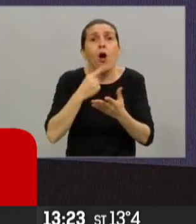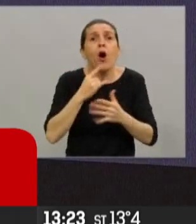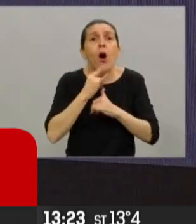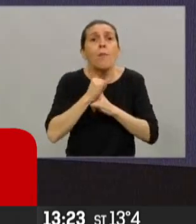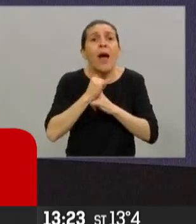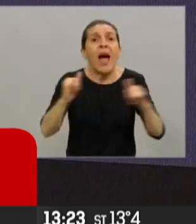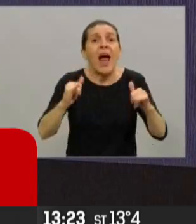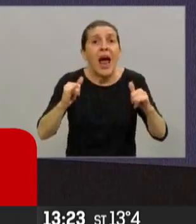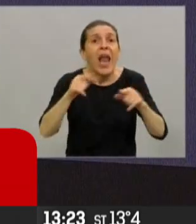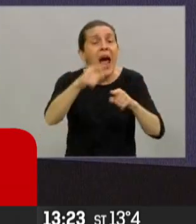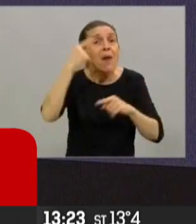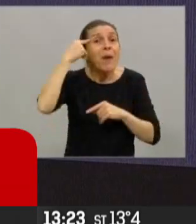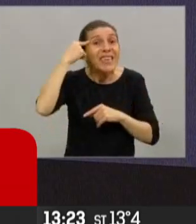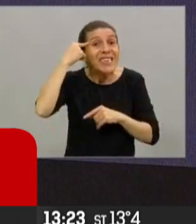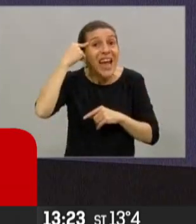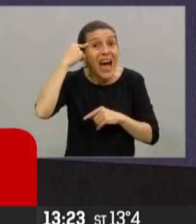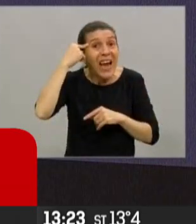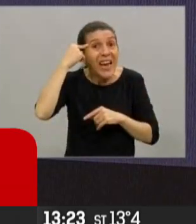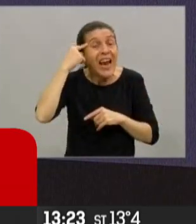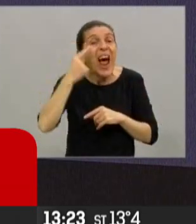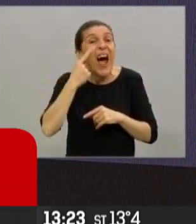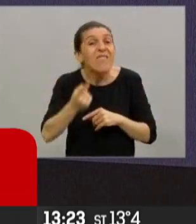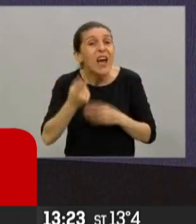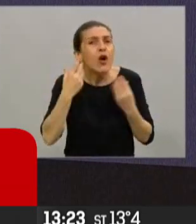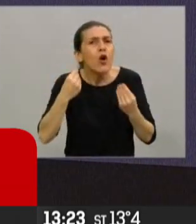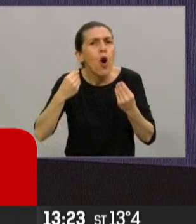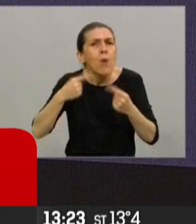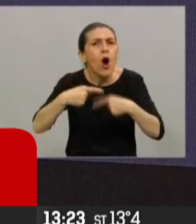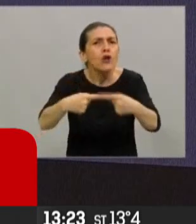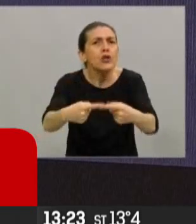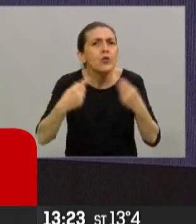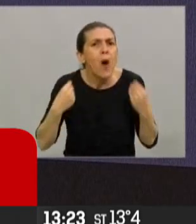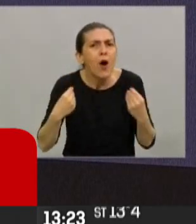es pensar en ver cómo seguimos